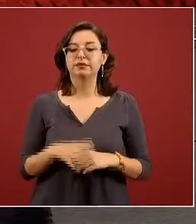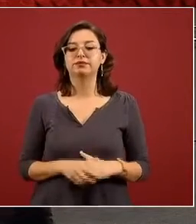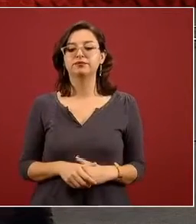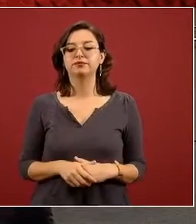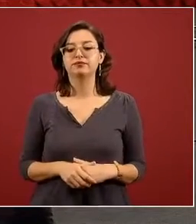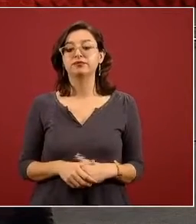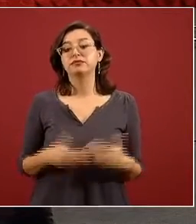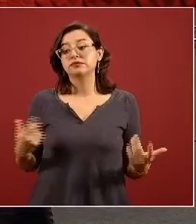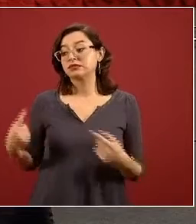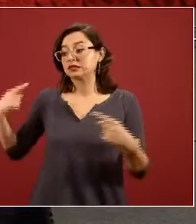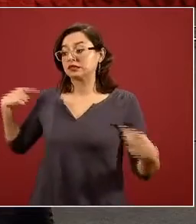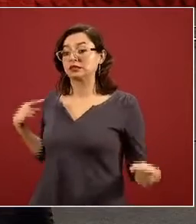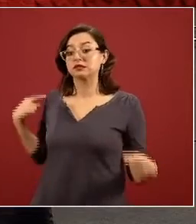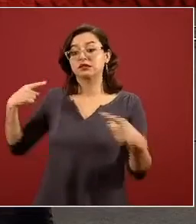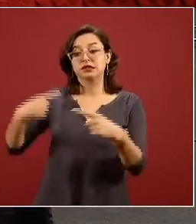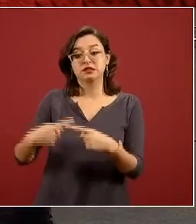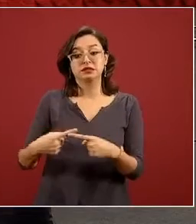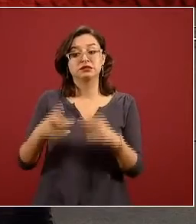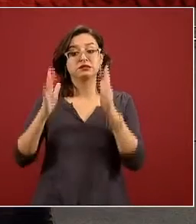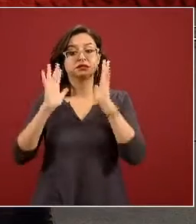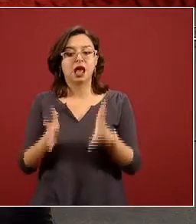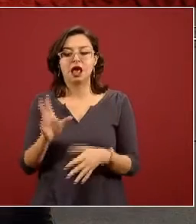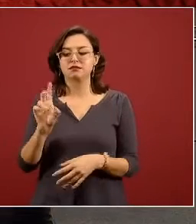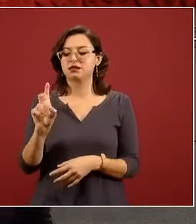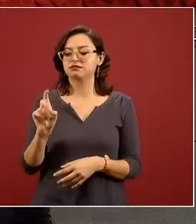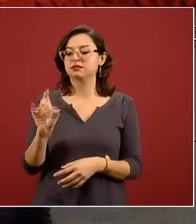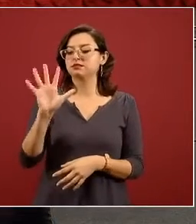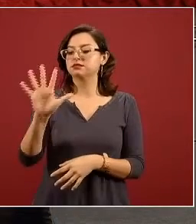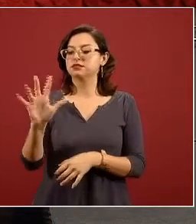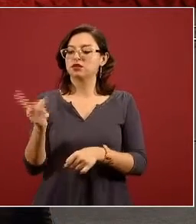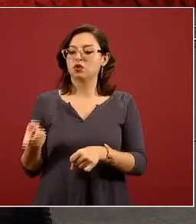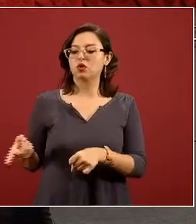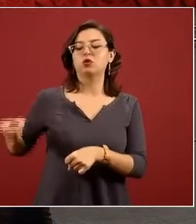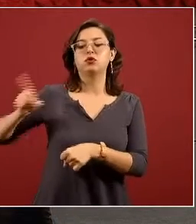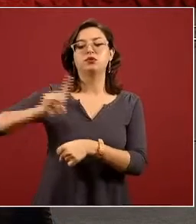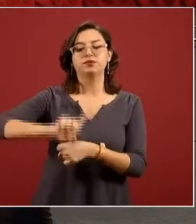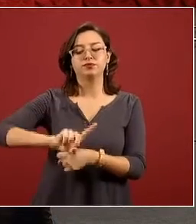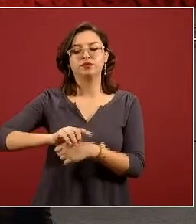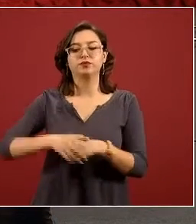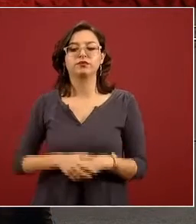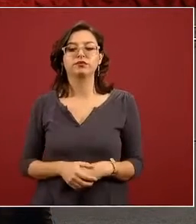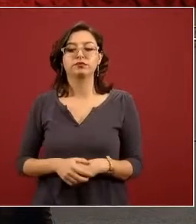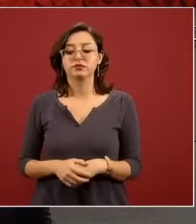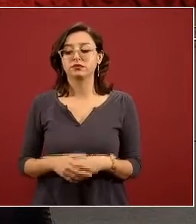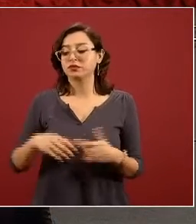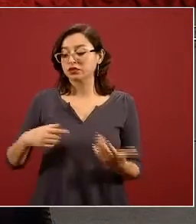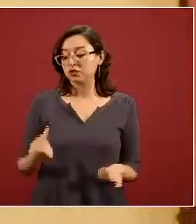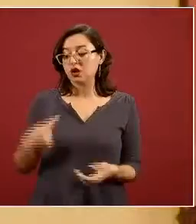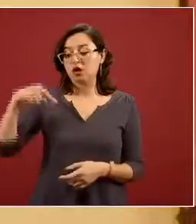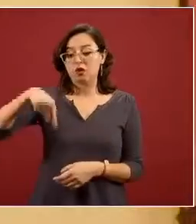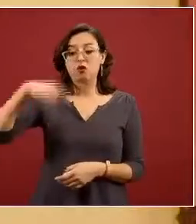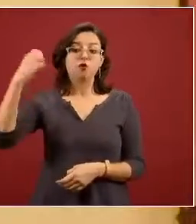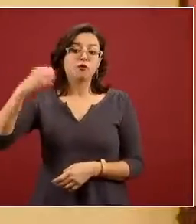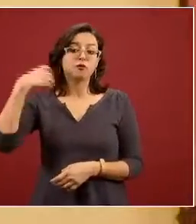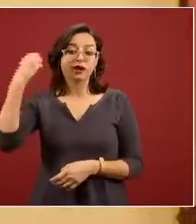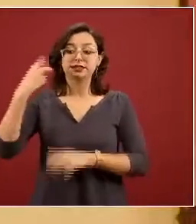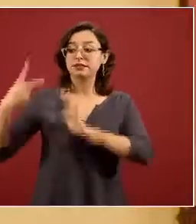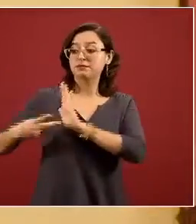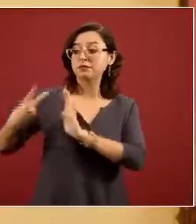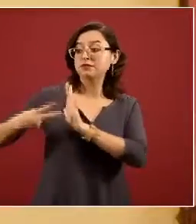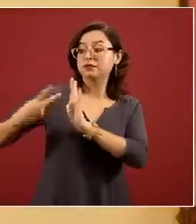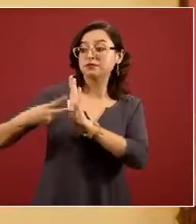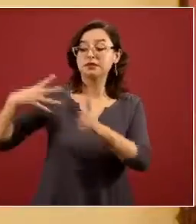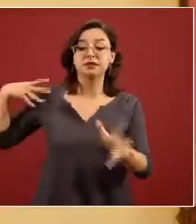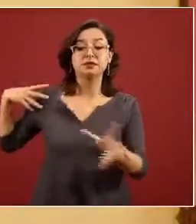Entonces, 35 días desde que esto inició. Estamos el día de hoy en la conferencia número 58, entonces vamos a proceder